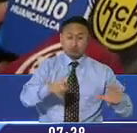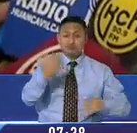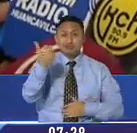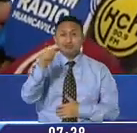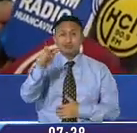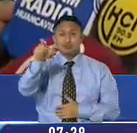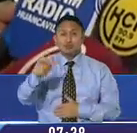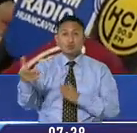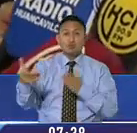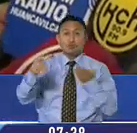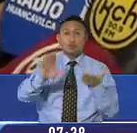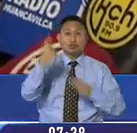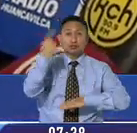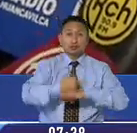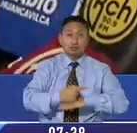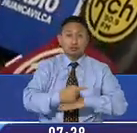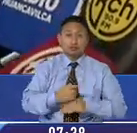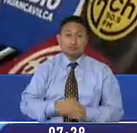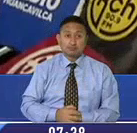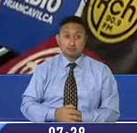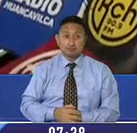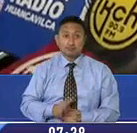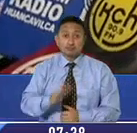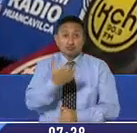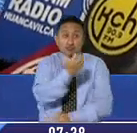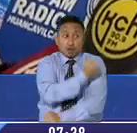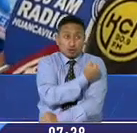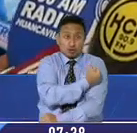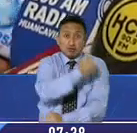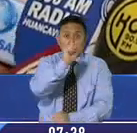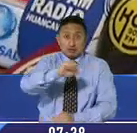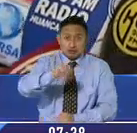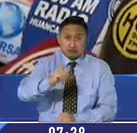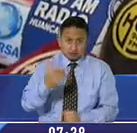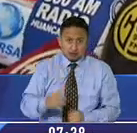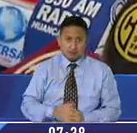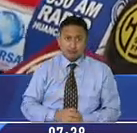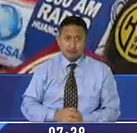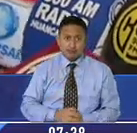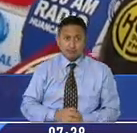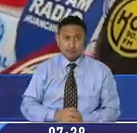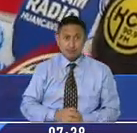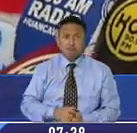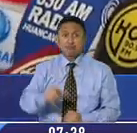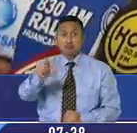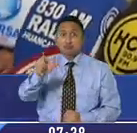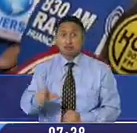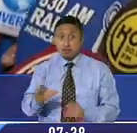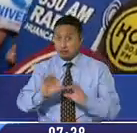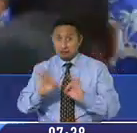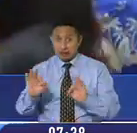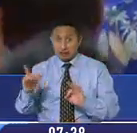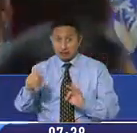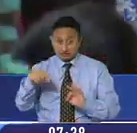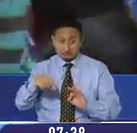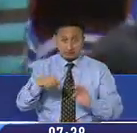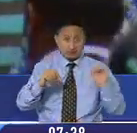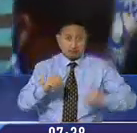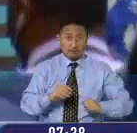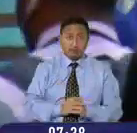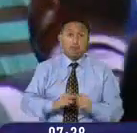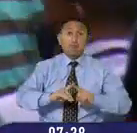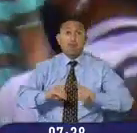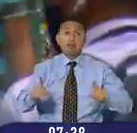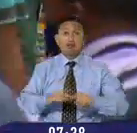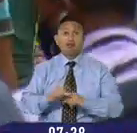día. 10 muertos por día. Que la vacuna protege 7 veces más de una persona no vacunada. Pese a este incremento,